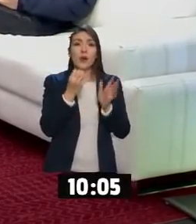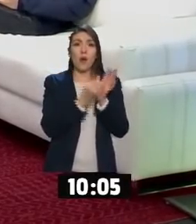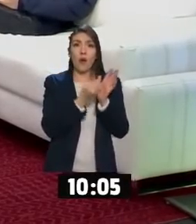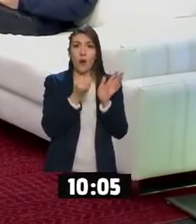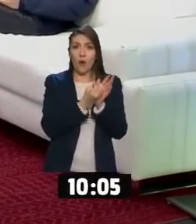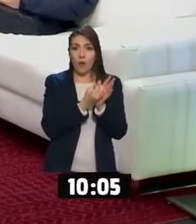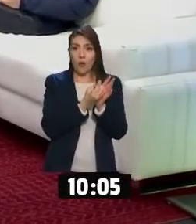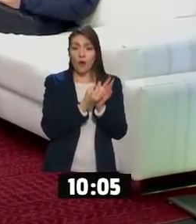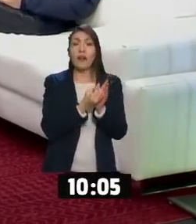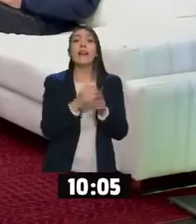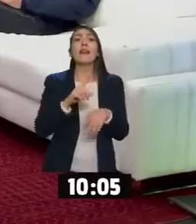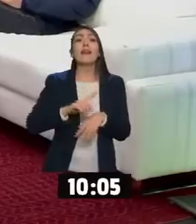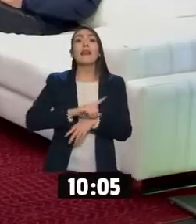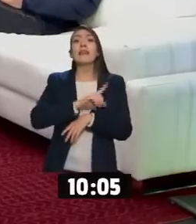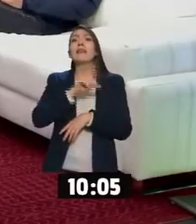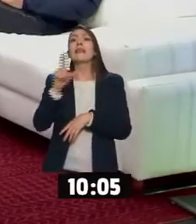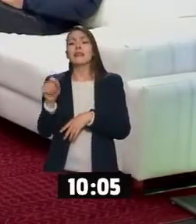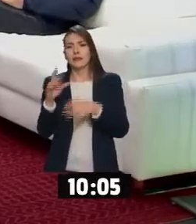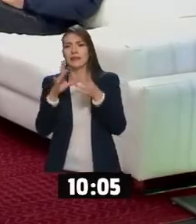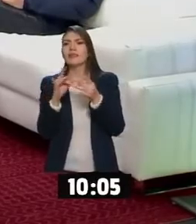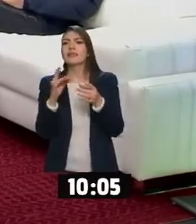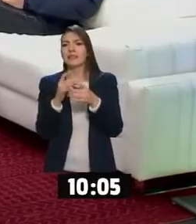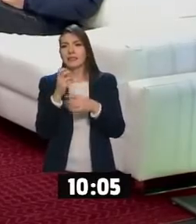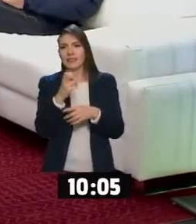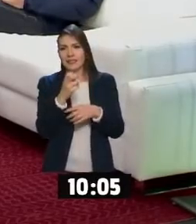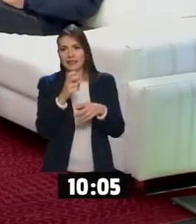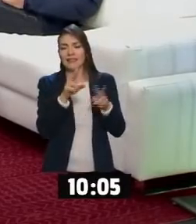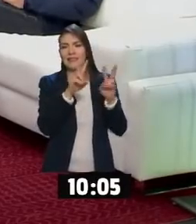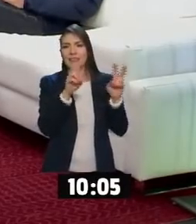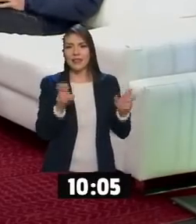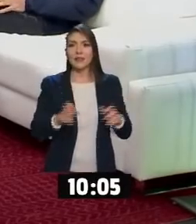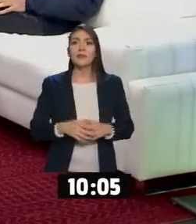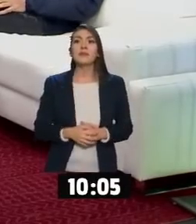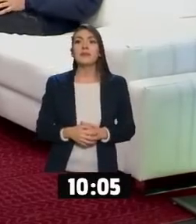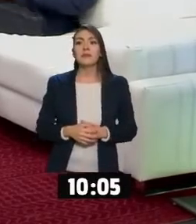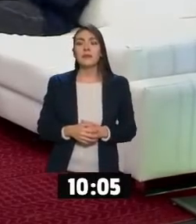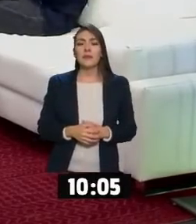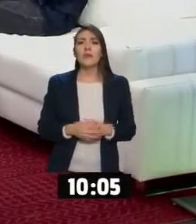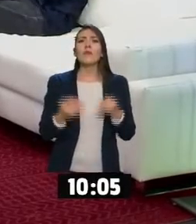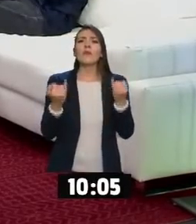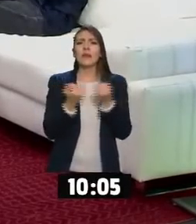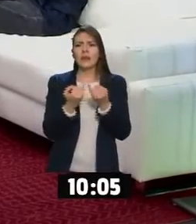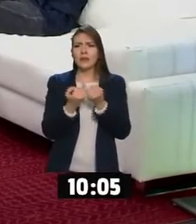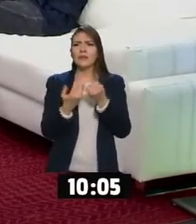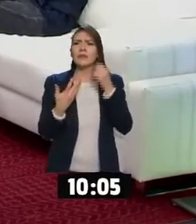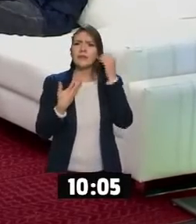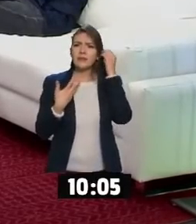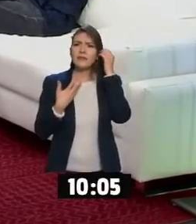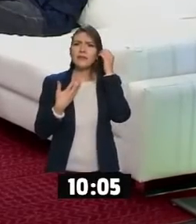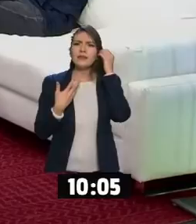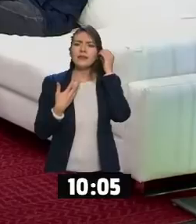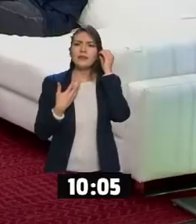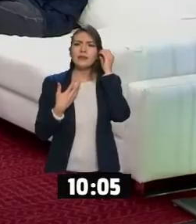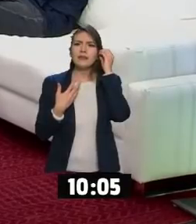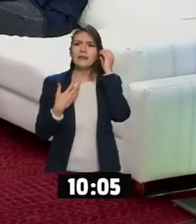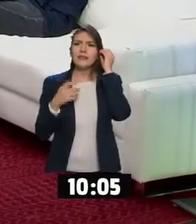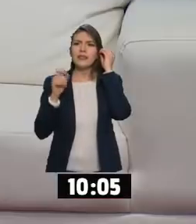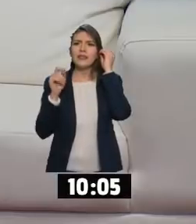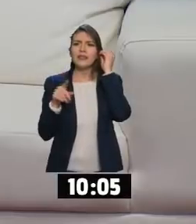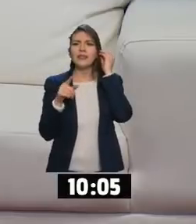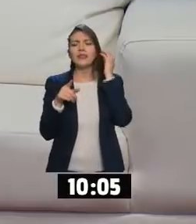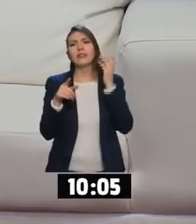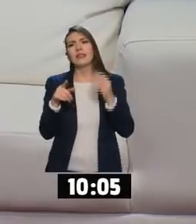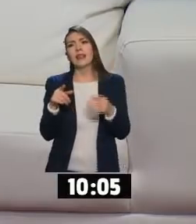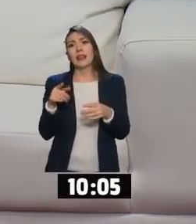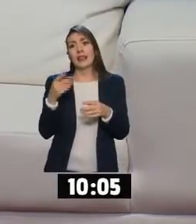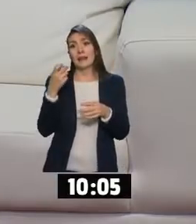récord lo mundial, que se y récord mundial en 1500 con guía, ¿no? Así es, pero también tenemos datos muy interesantes en el fue la medalla 100 en la historia de natación. Por